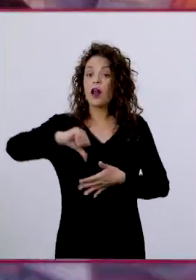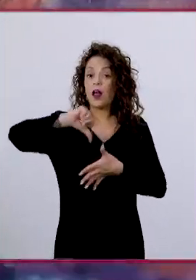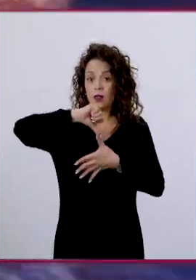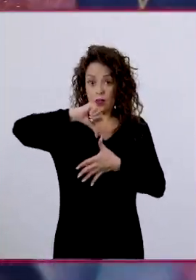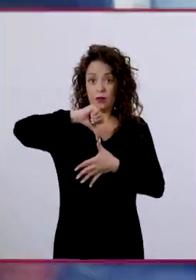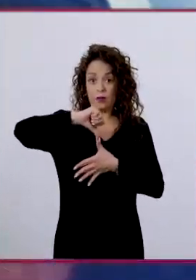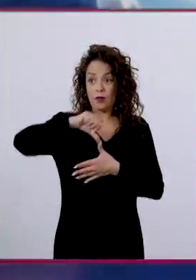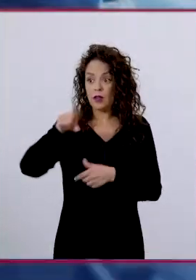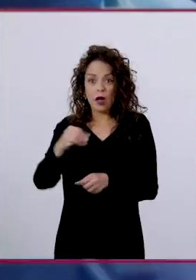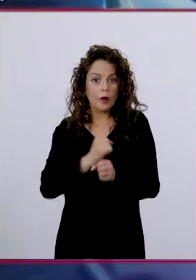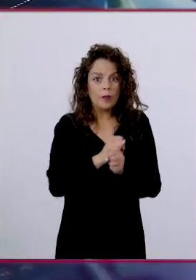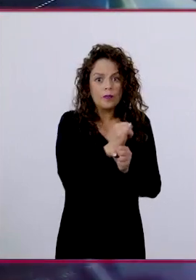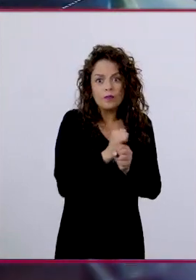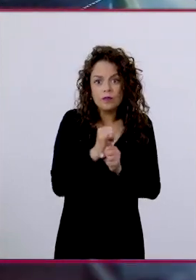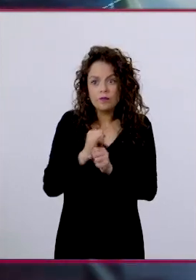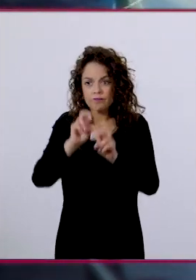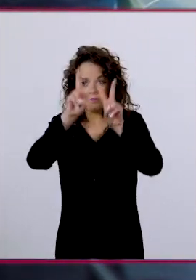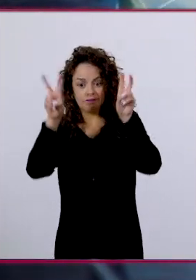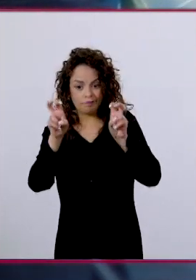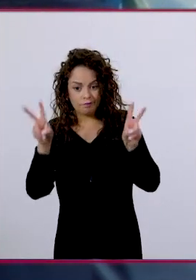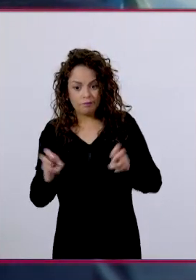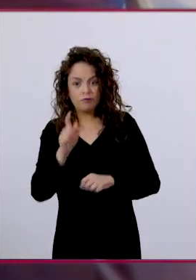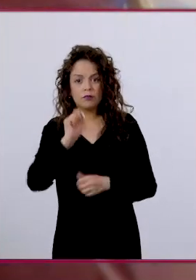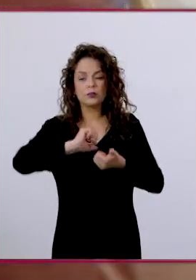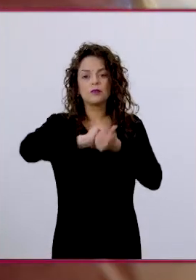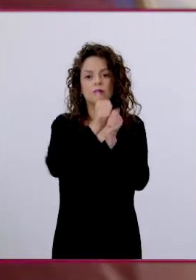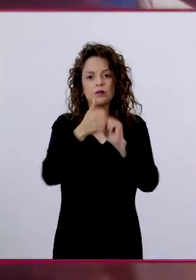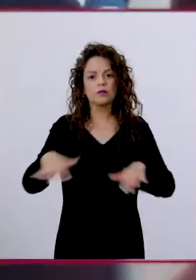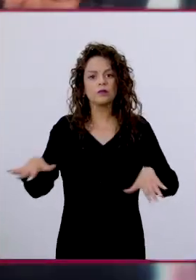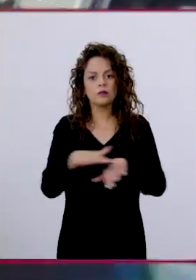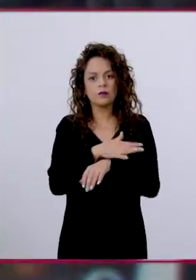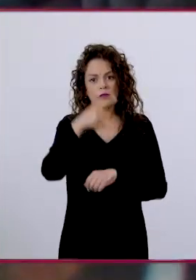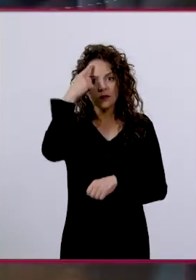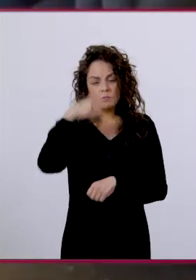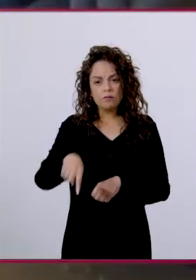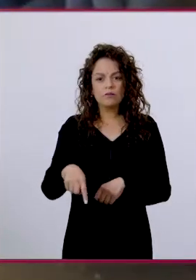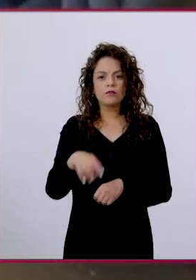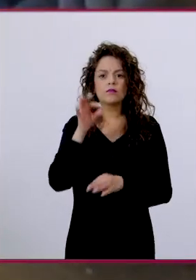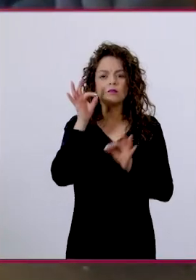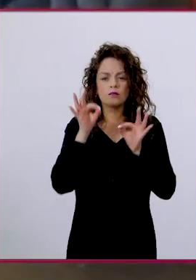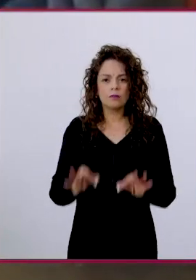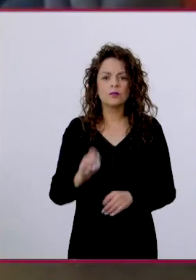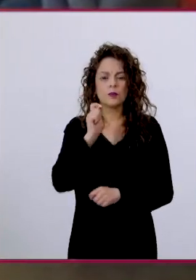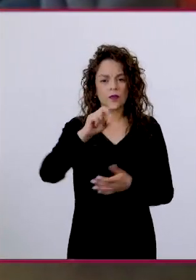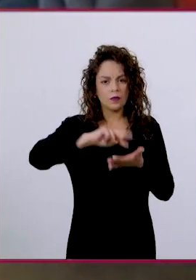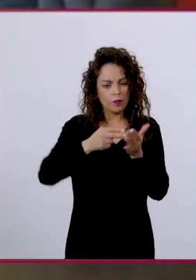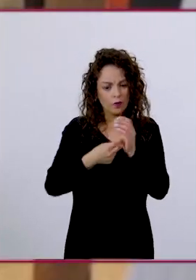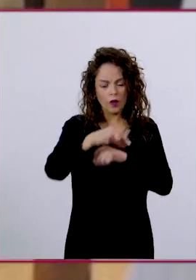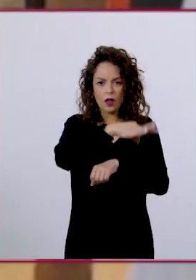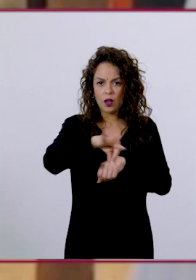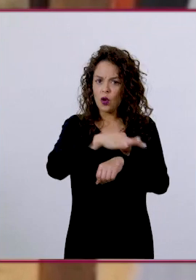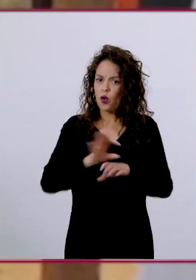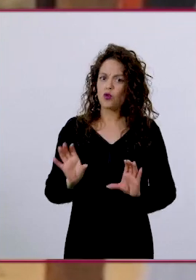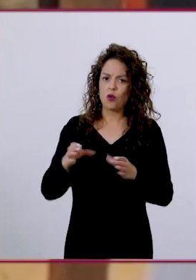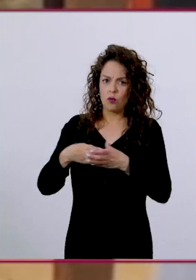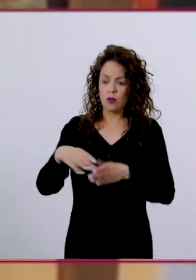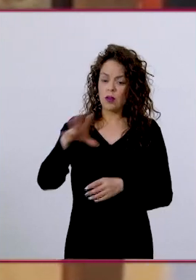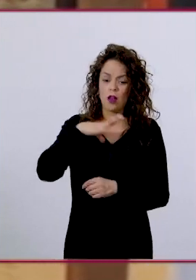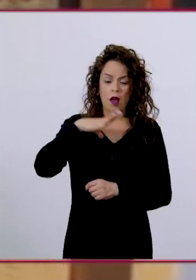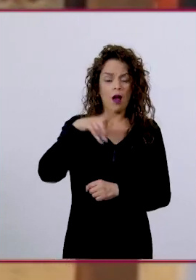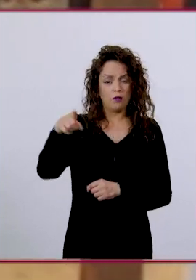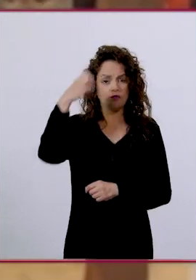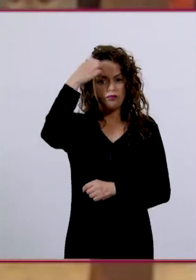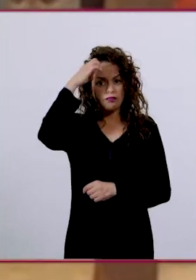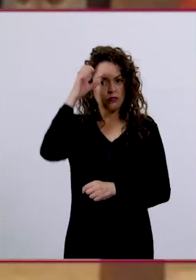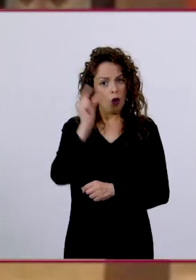Sus temas de investigación son transiciones productivas y arquitectura comunitaria. Posee experiencia